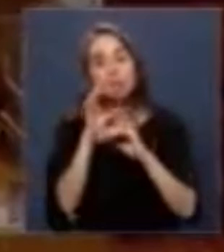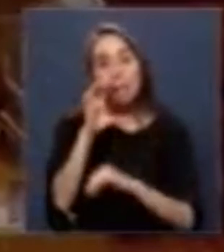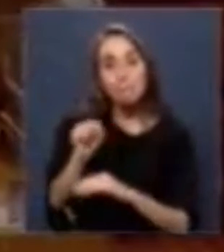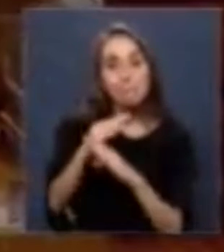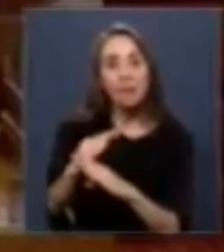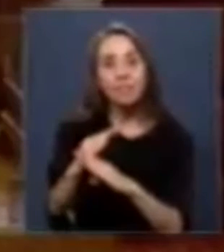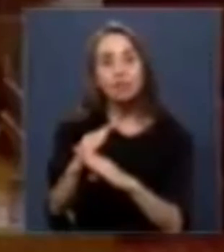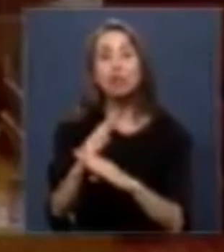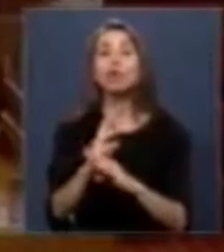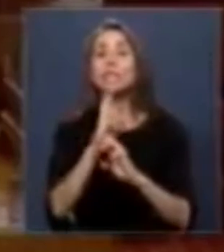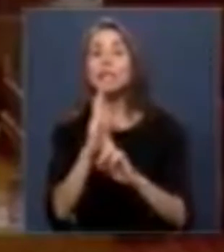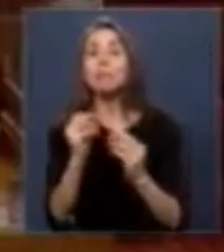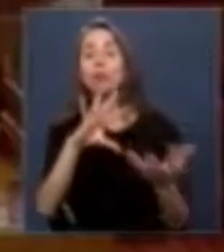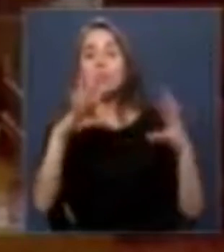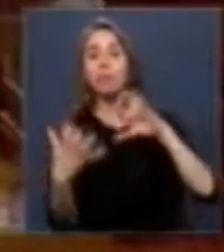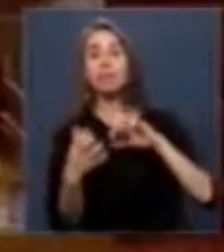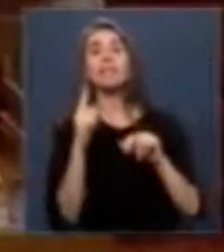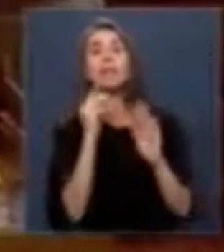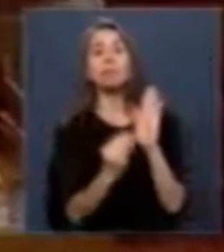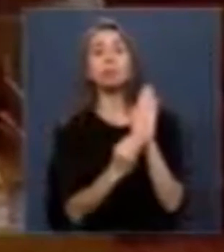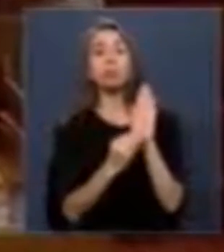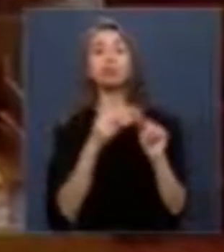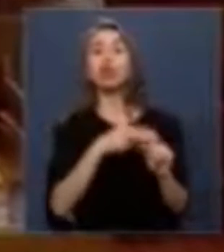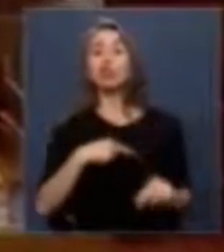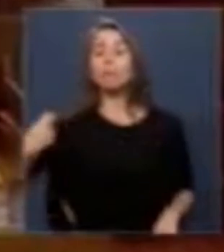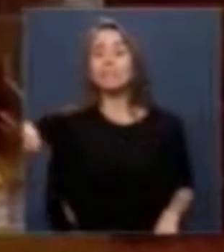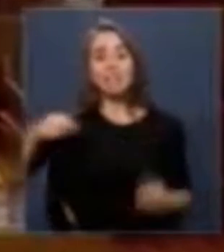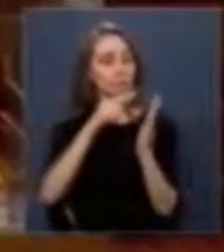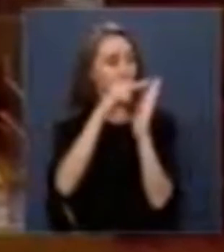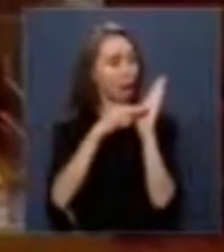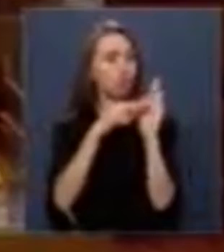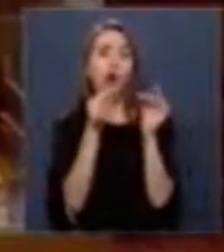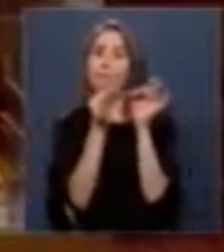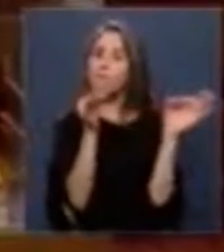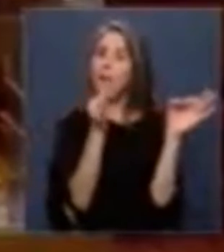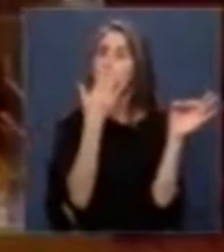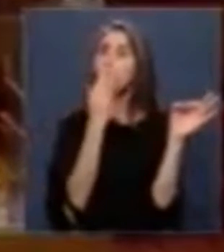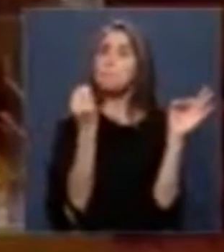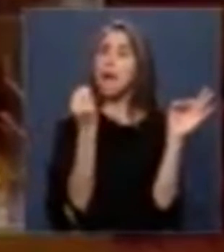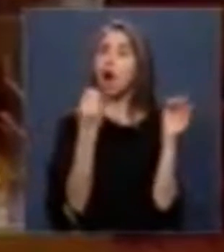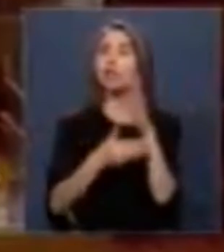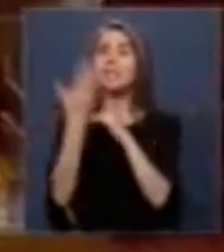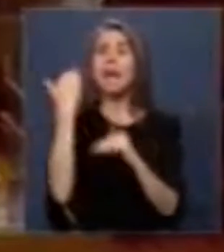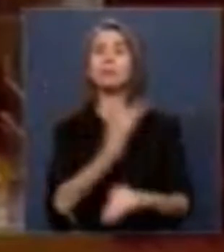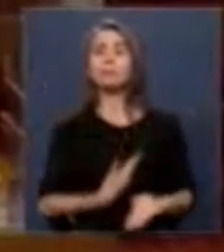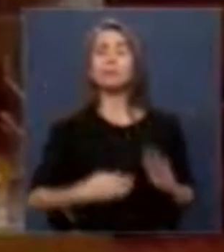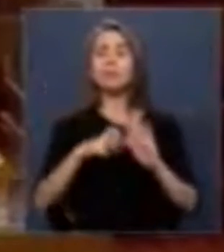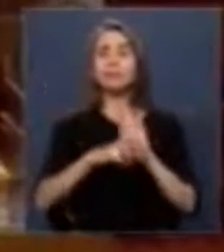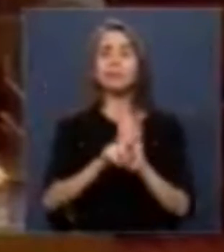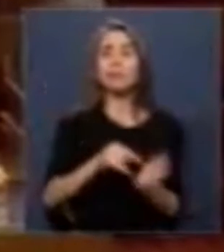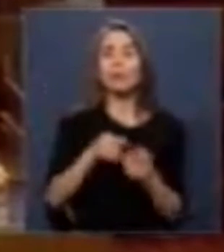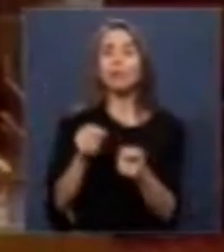Desastres. Nombre otorgado por el Honorable Senado, que a mi juicio calza bastante mejor que el original de